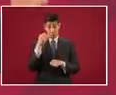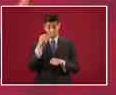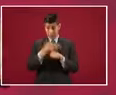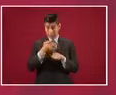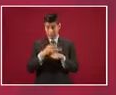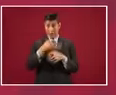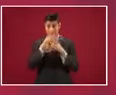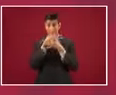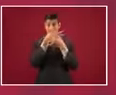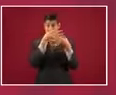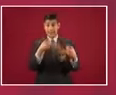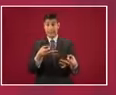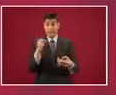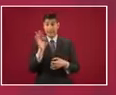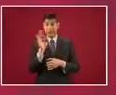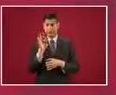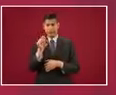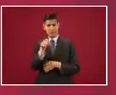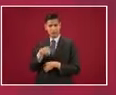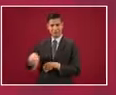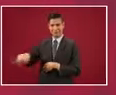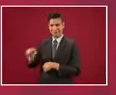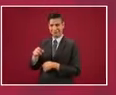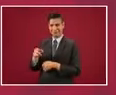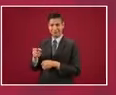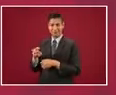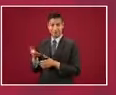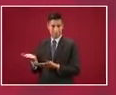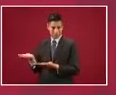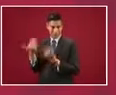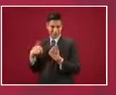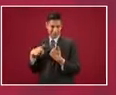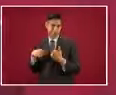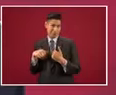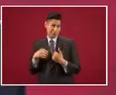el que venga a la cena ya venga preparado.